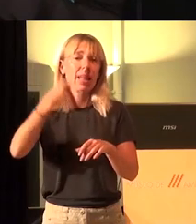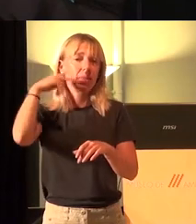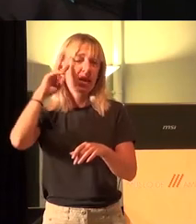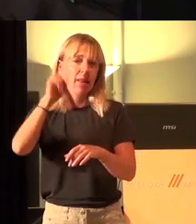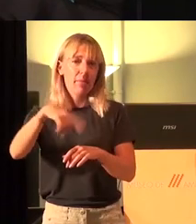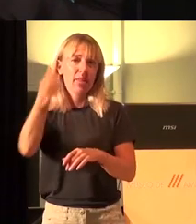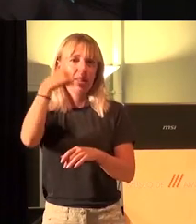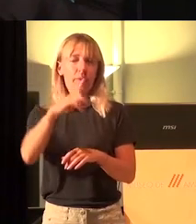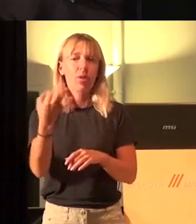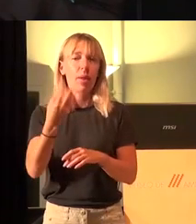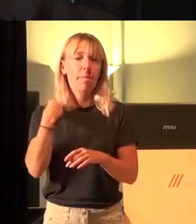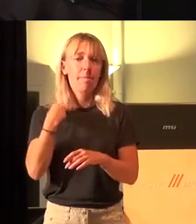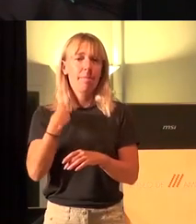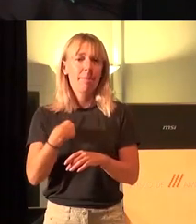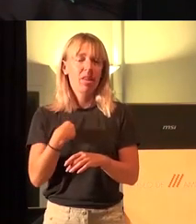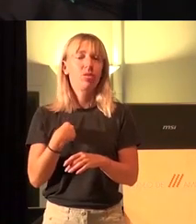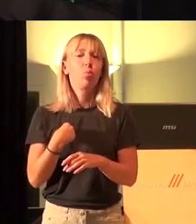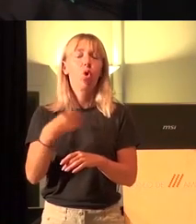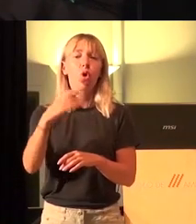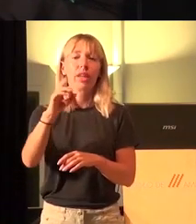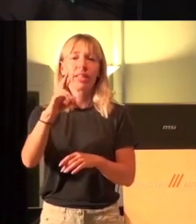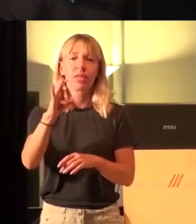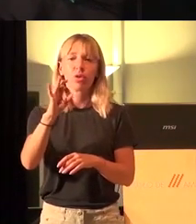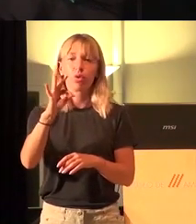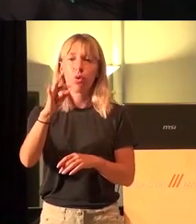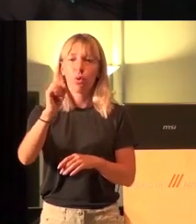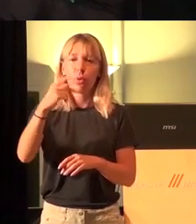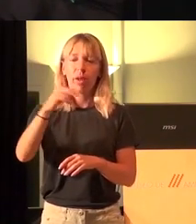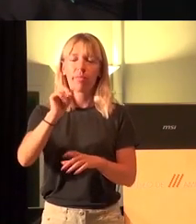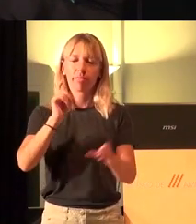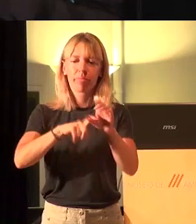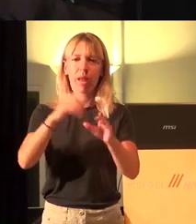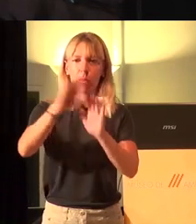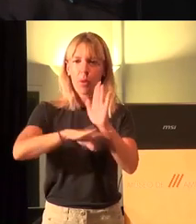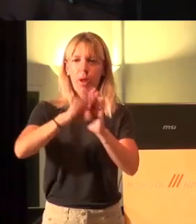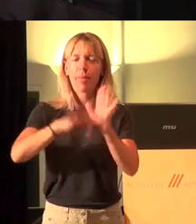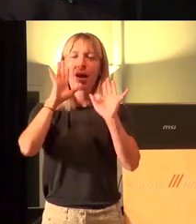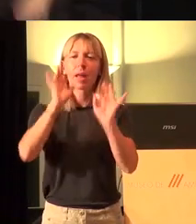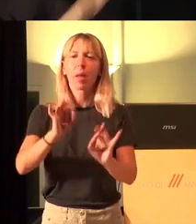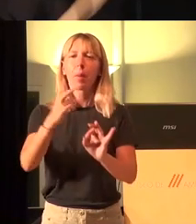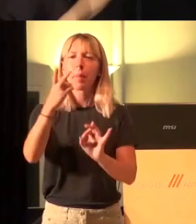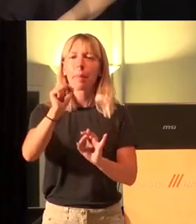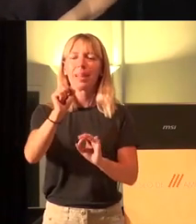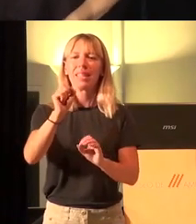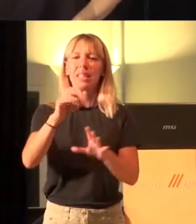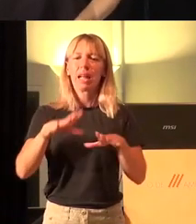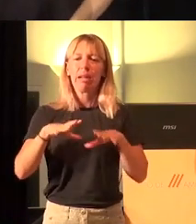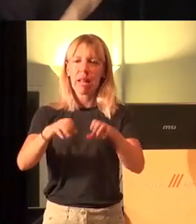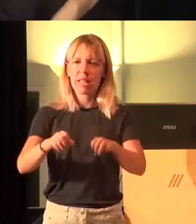cuenta también que lo mismo que Cristóbal, que desde que os adheristeis al programa creo que son más de 20